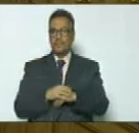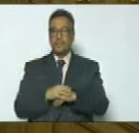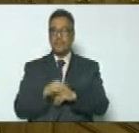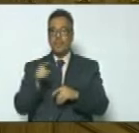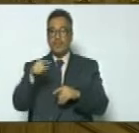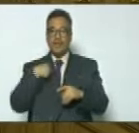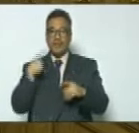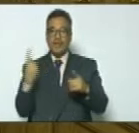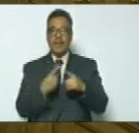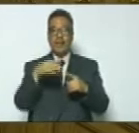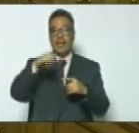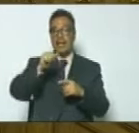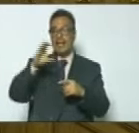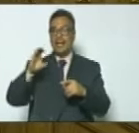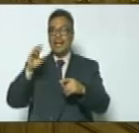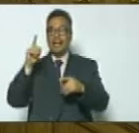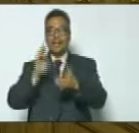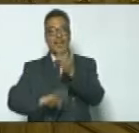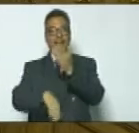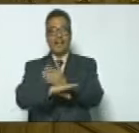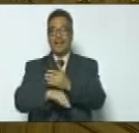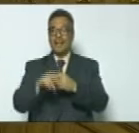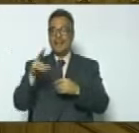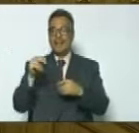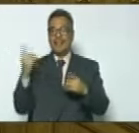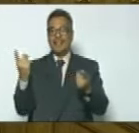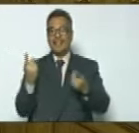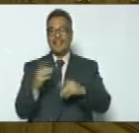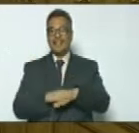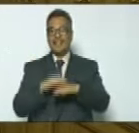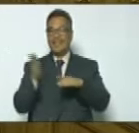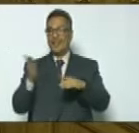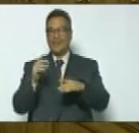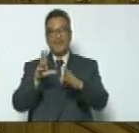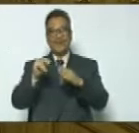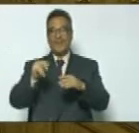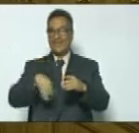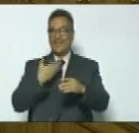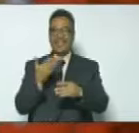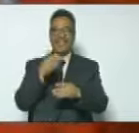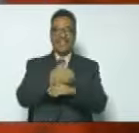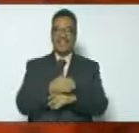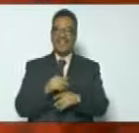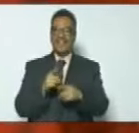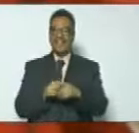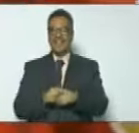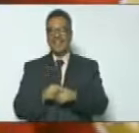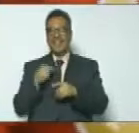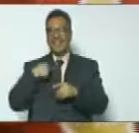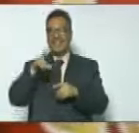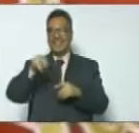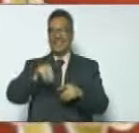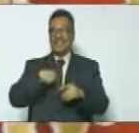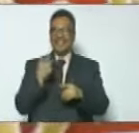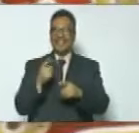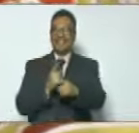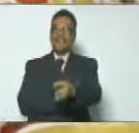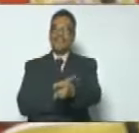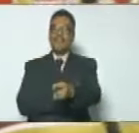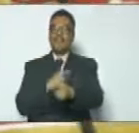¿Ustedes quieren que Alcides Escobar se retire? ¿Y cómo, hermano? No puede. No puede.